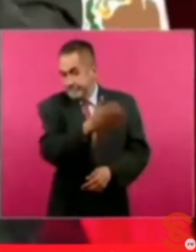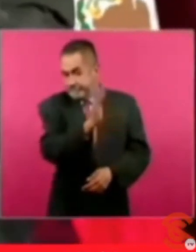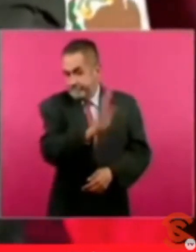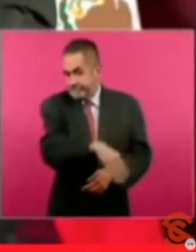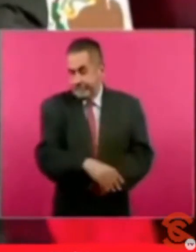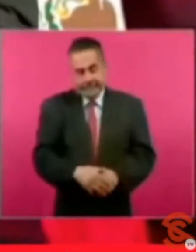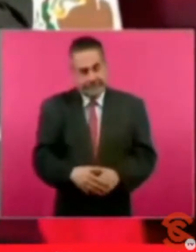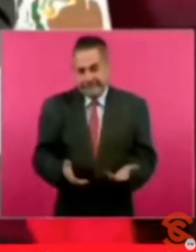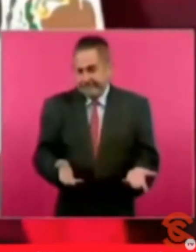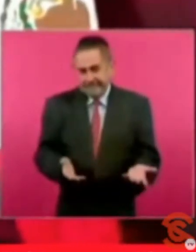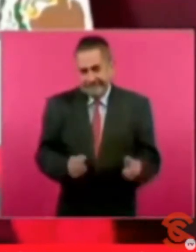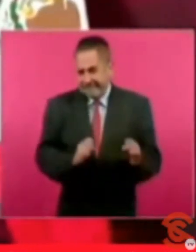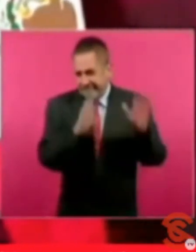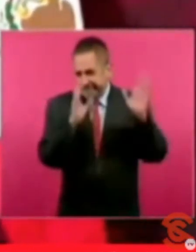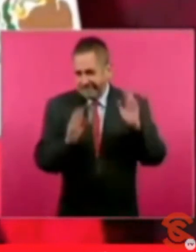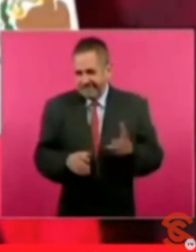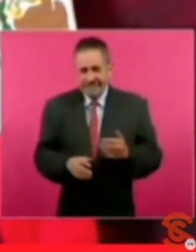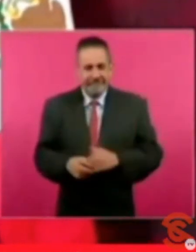¿no?